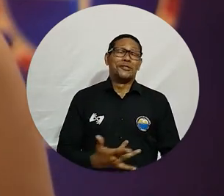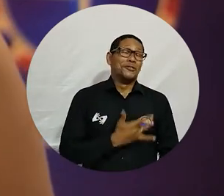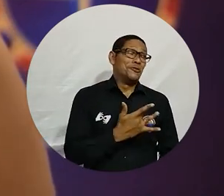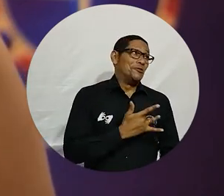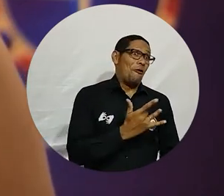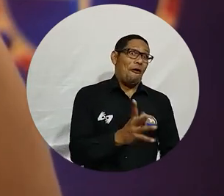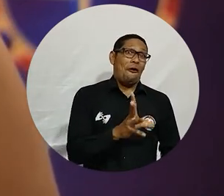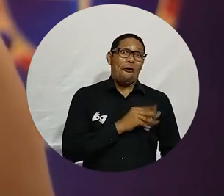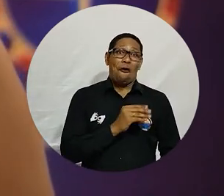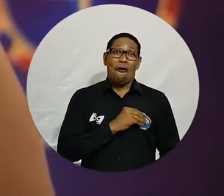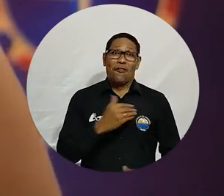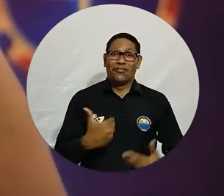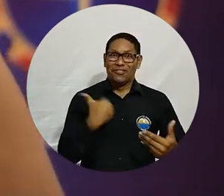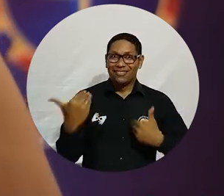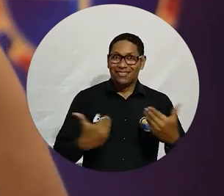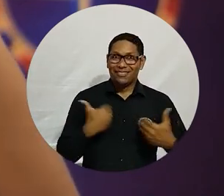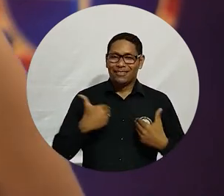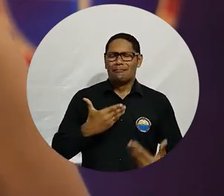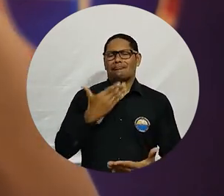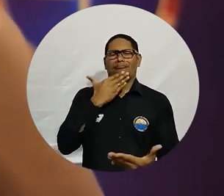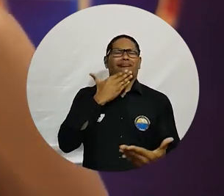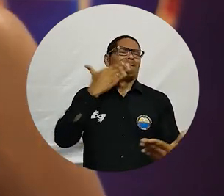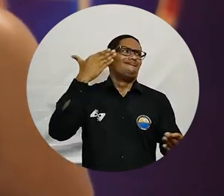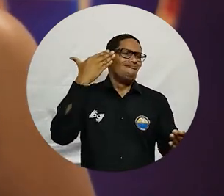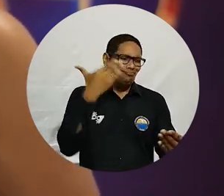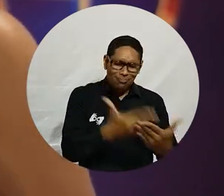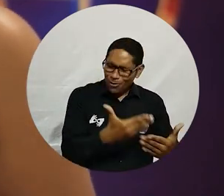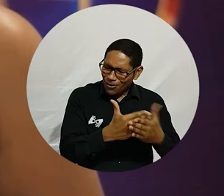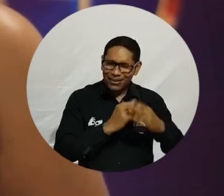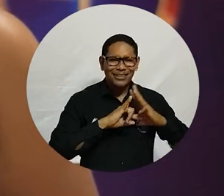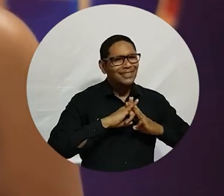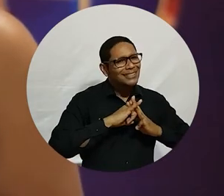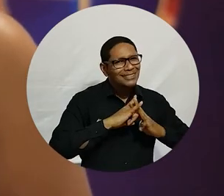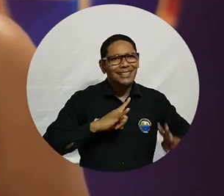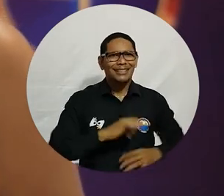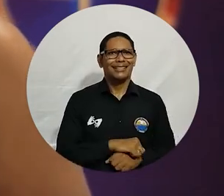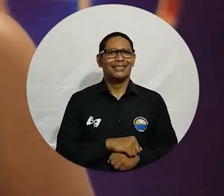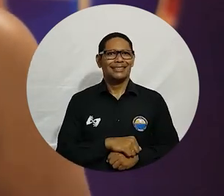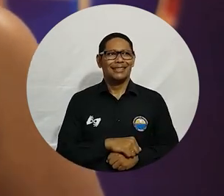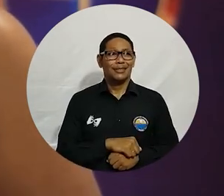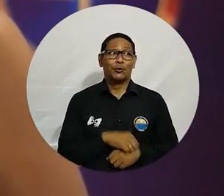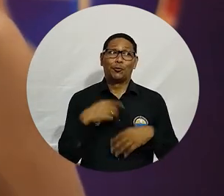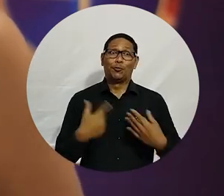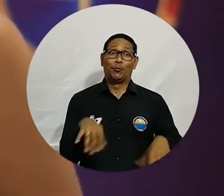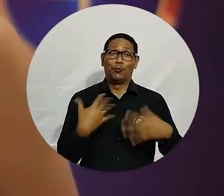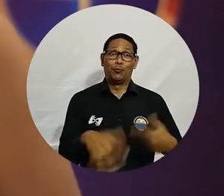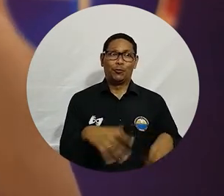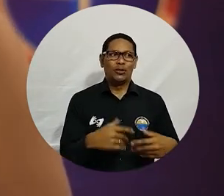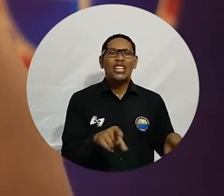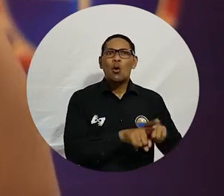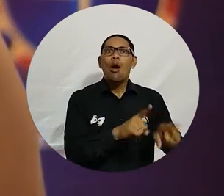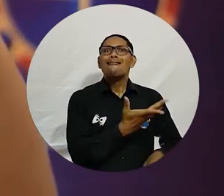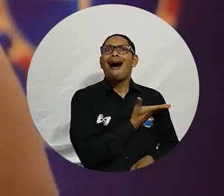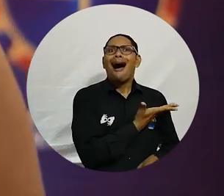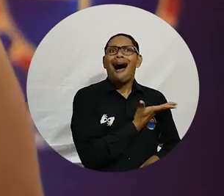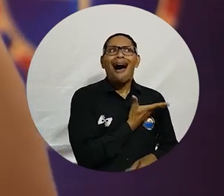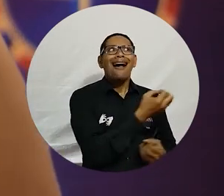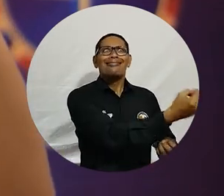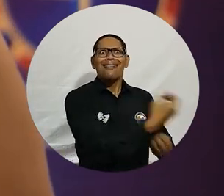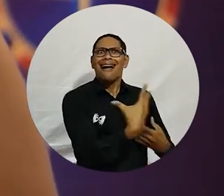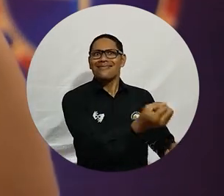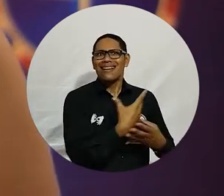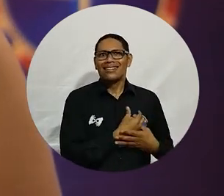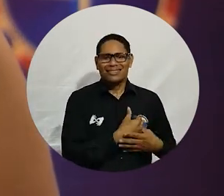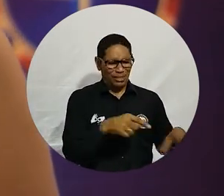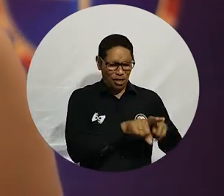con pues una elevada gratitud hacia nuestra alma mater, madre que nos alimenta, y de esa manera